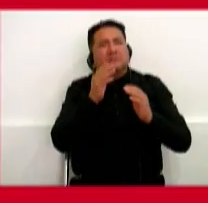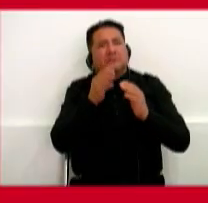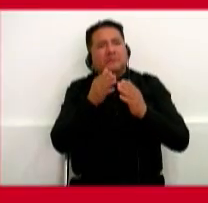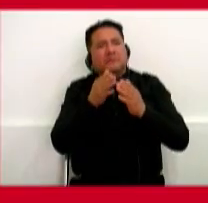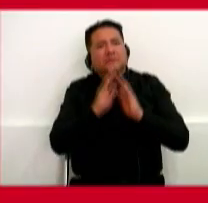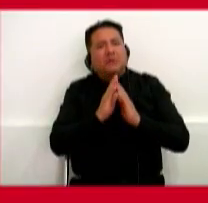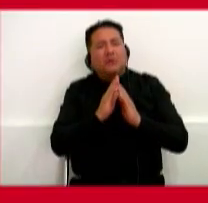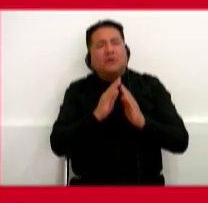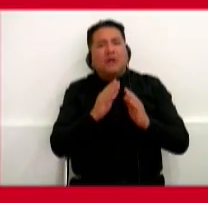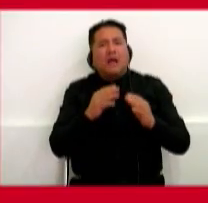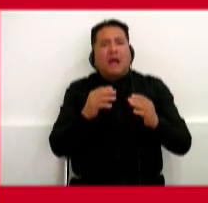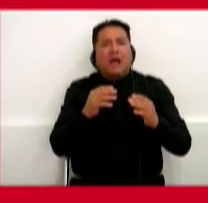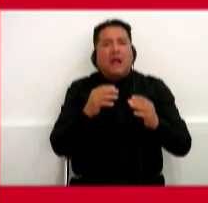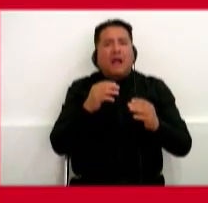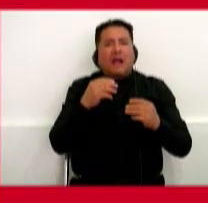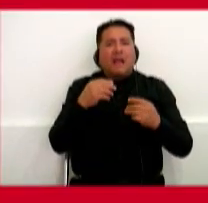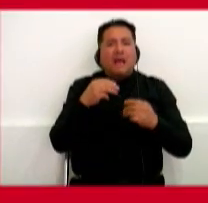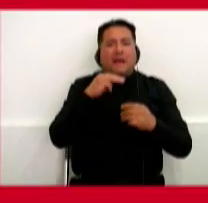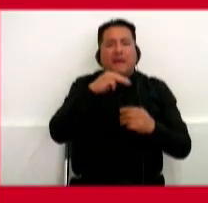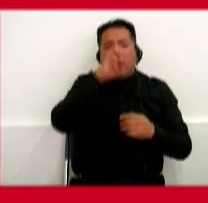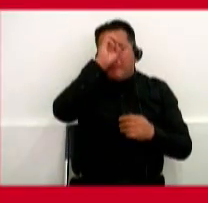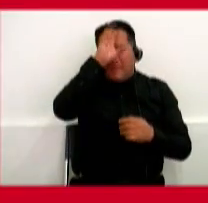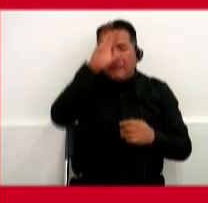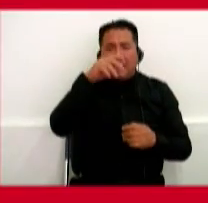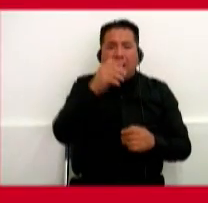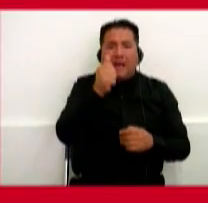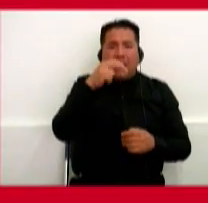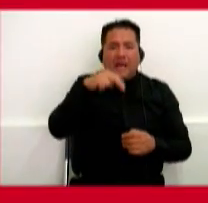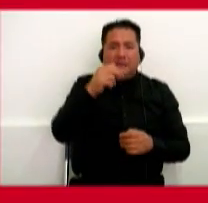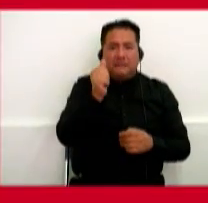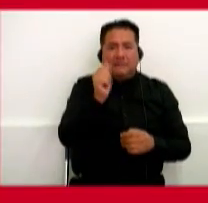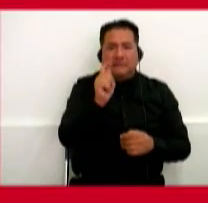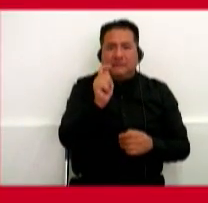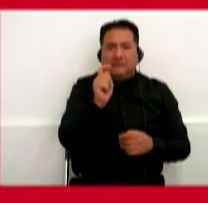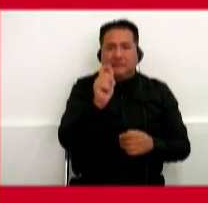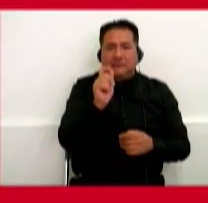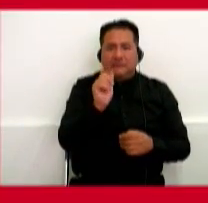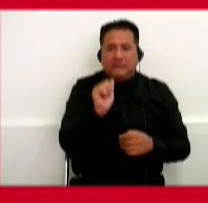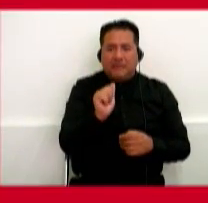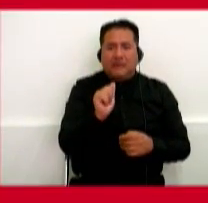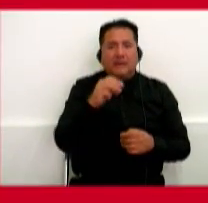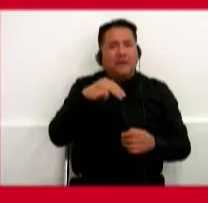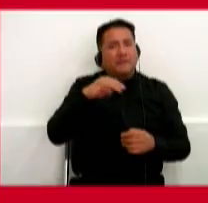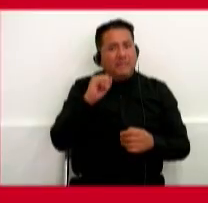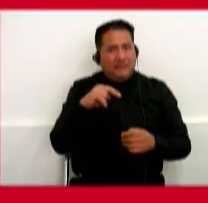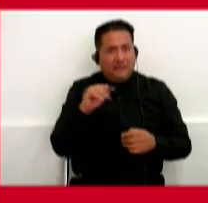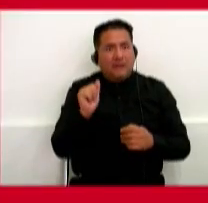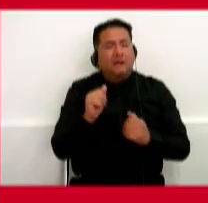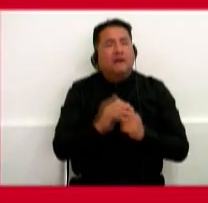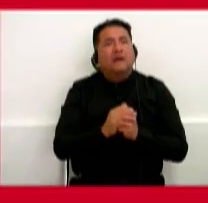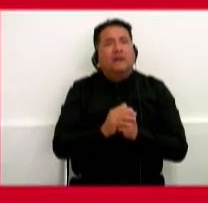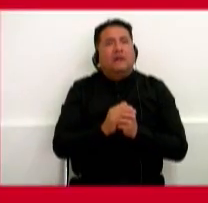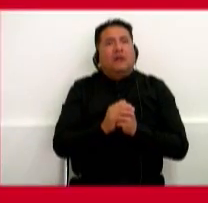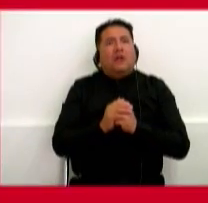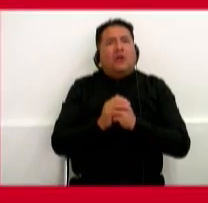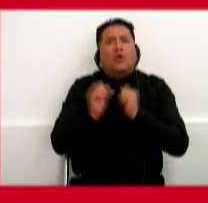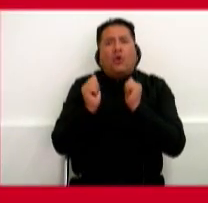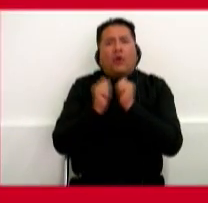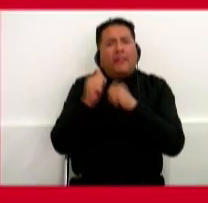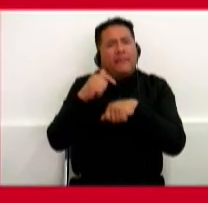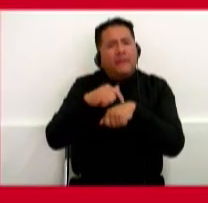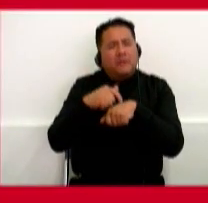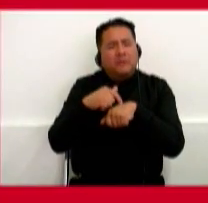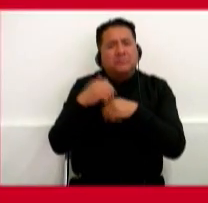Antamina es una mina de tajo abierto, ya tenemos casi 25 años de operación. Entonces, justamente con el paso del tiempo, la mina